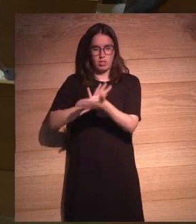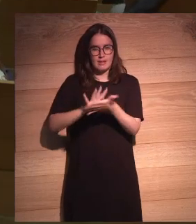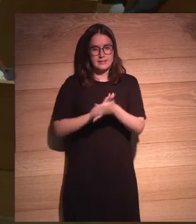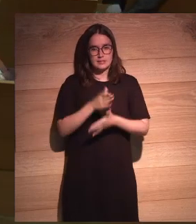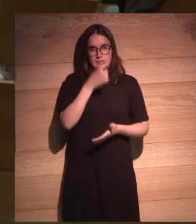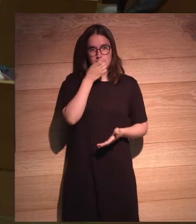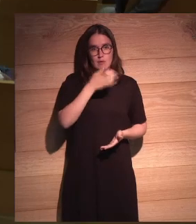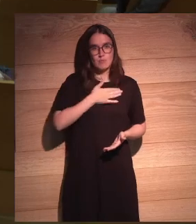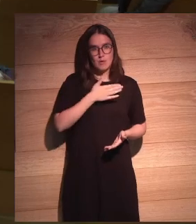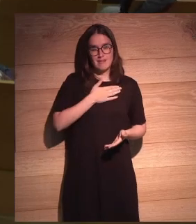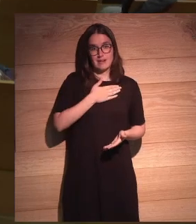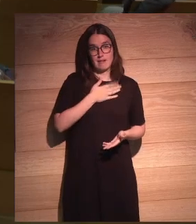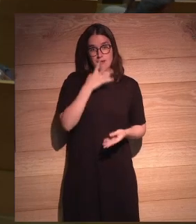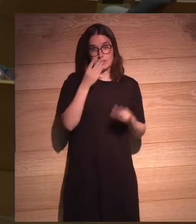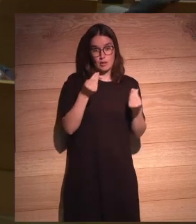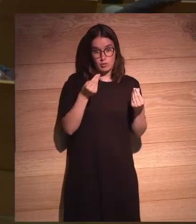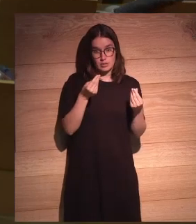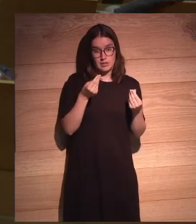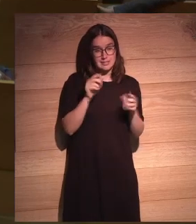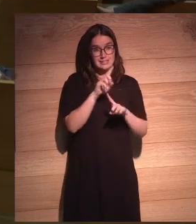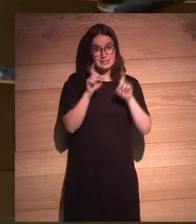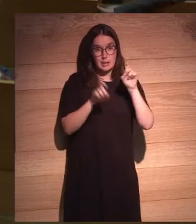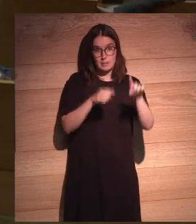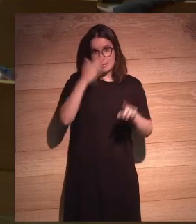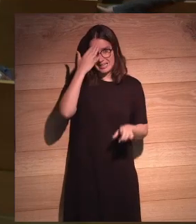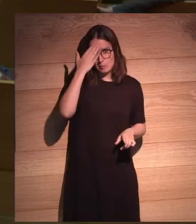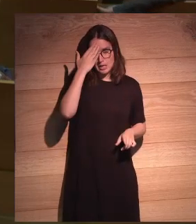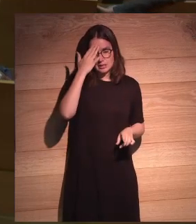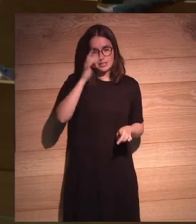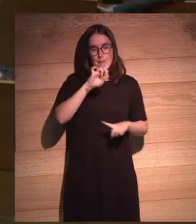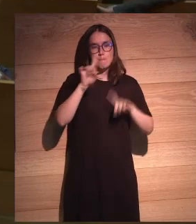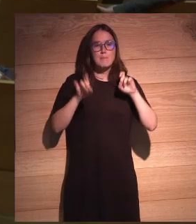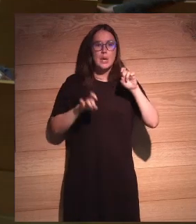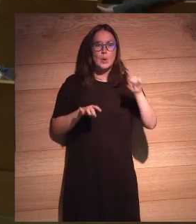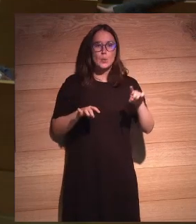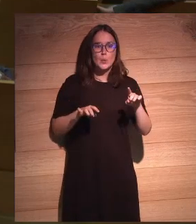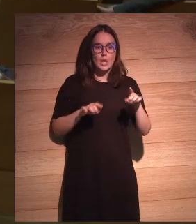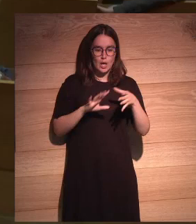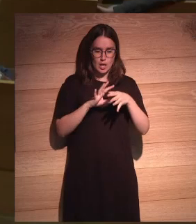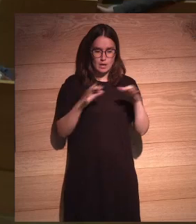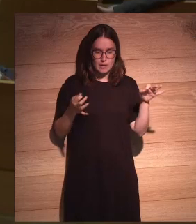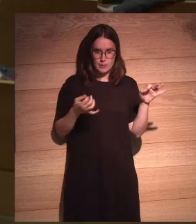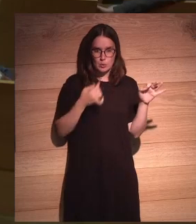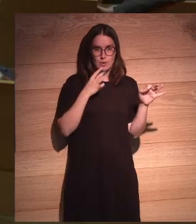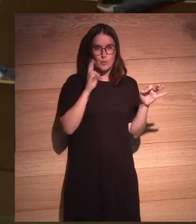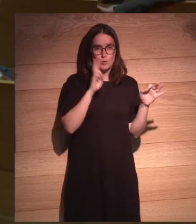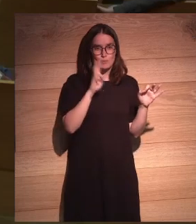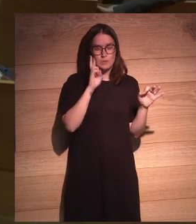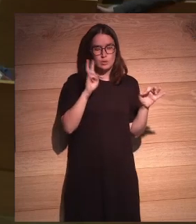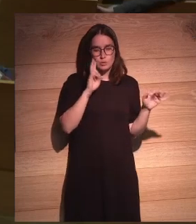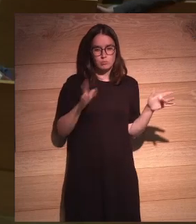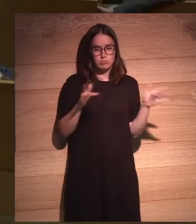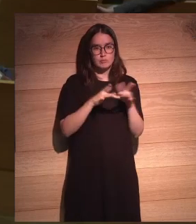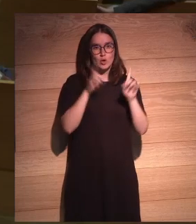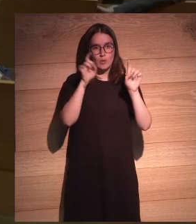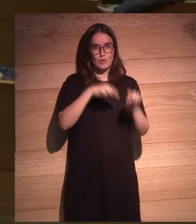la buena intención, ¿no? Esa es la cuestión central, ¿no? Y la pregunta, al hilo de lo que hemos visto con relación